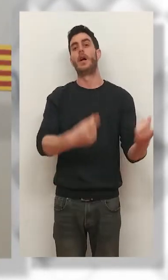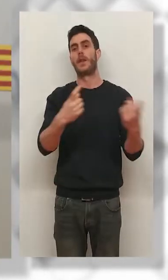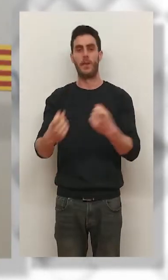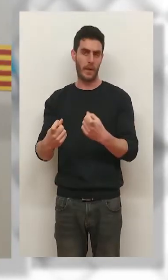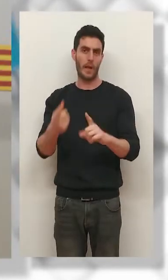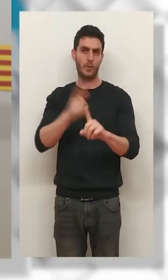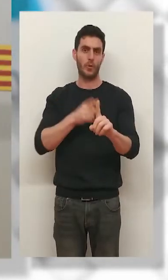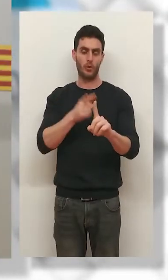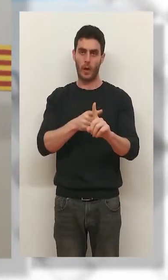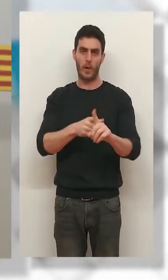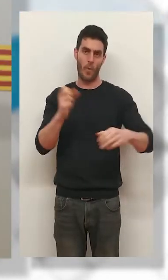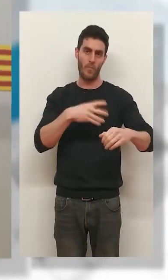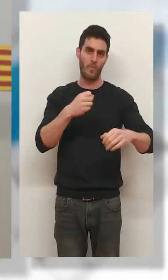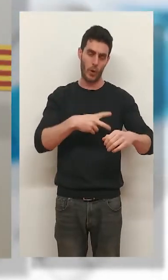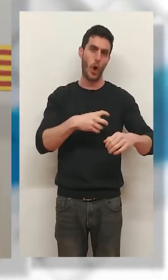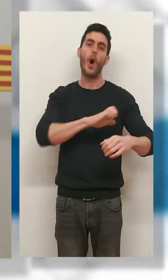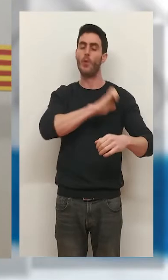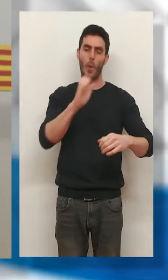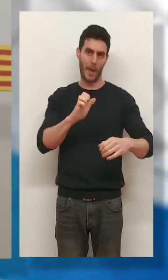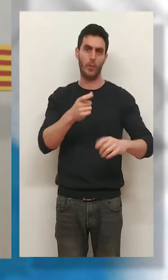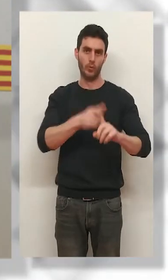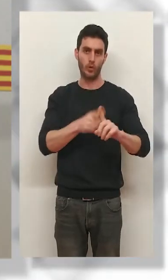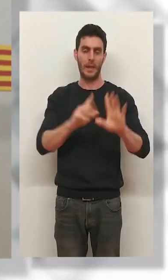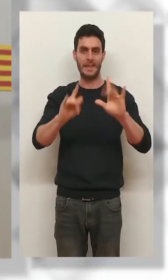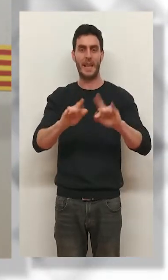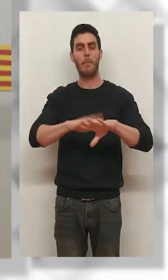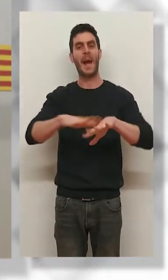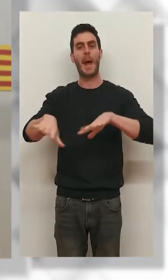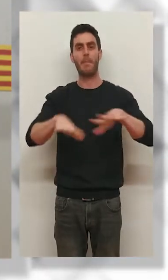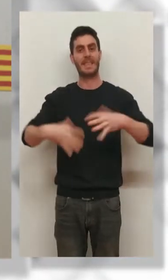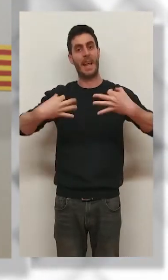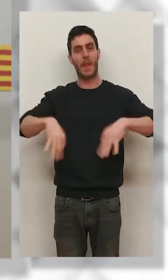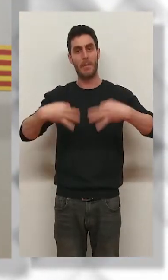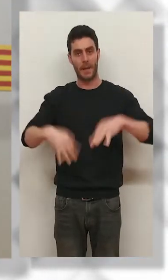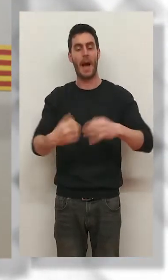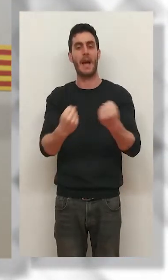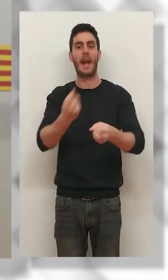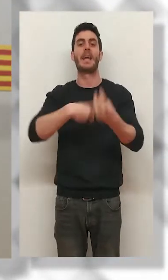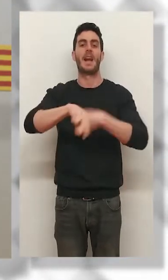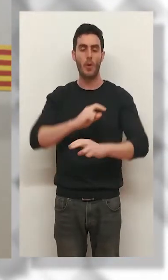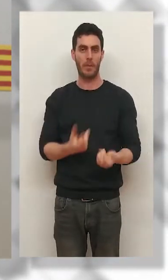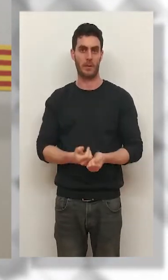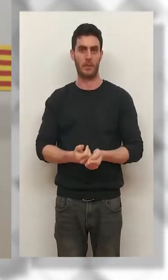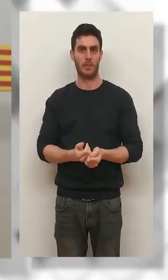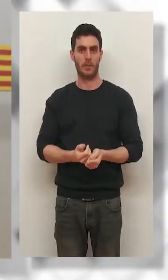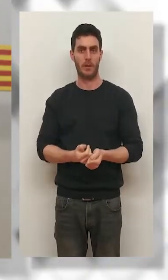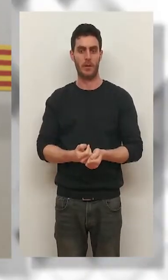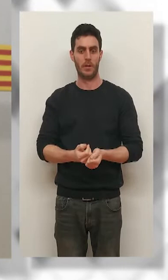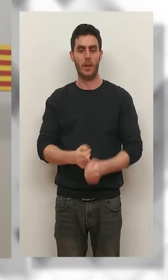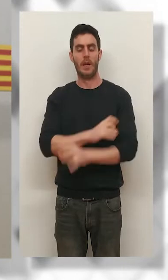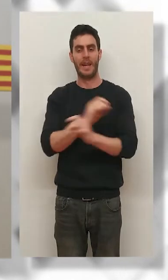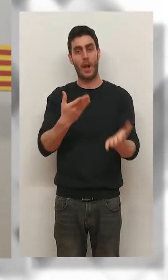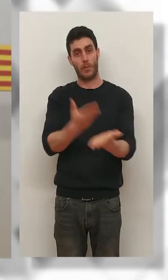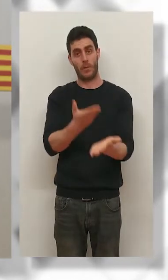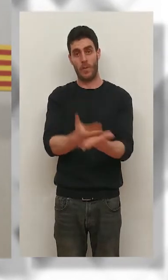Necesidad de utilizar, entre otros fondos, los fondos europeos para poner en marcha de verdad las energías renovables. Se ha evidenciado